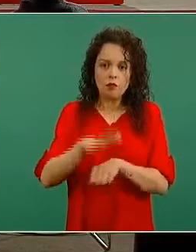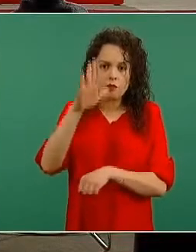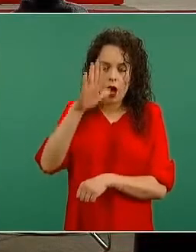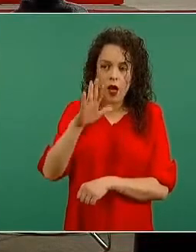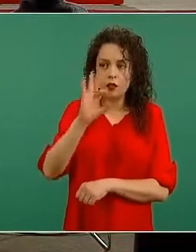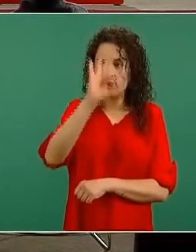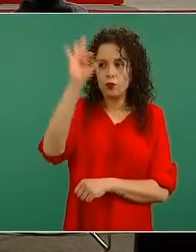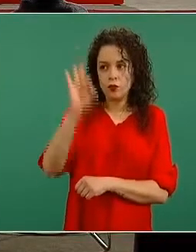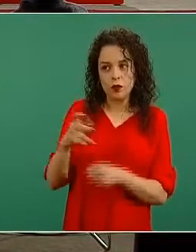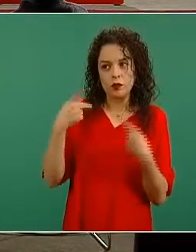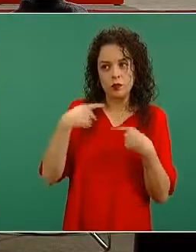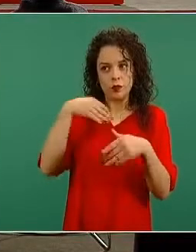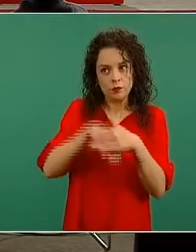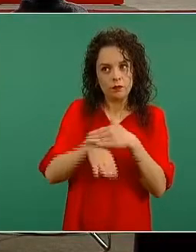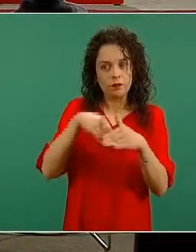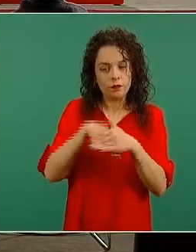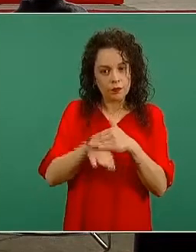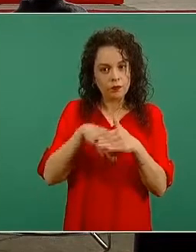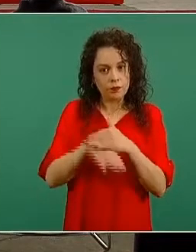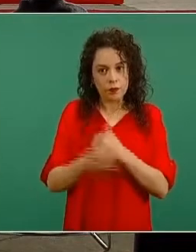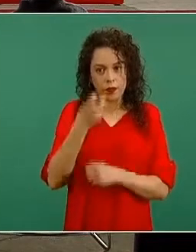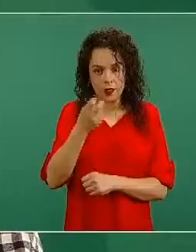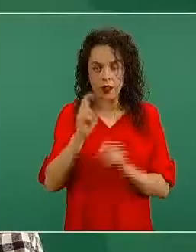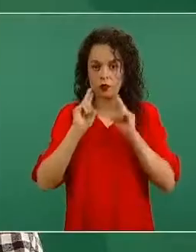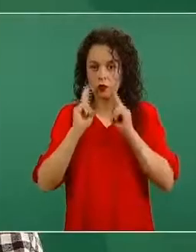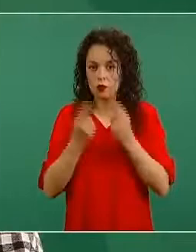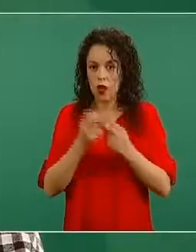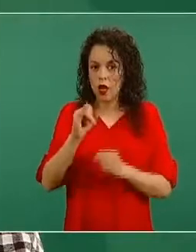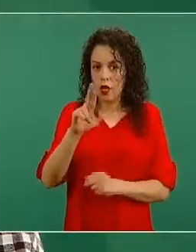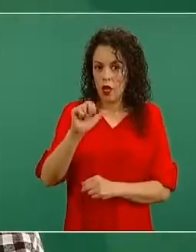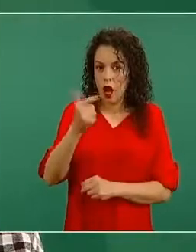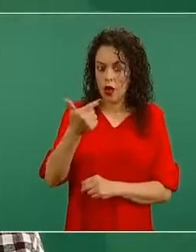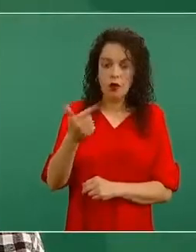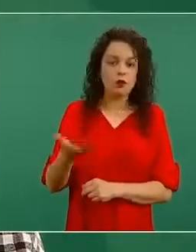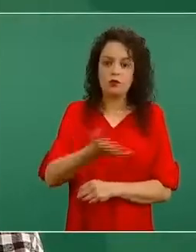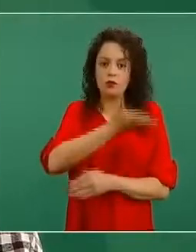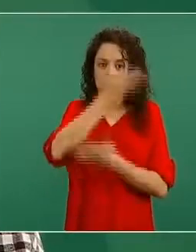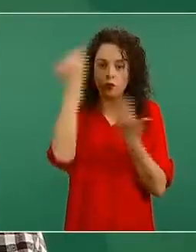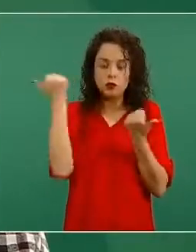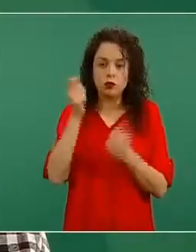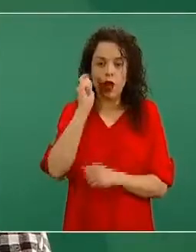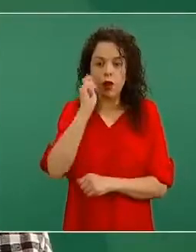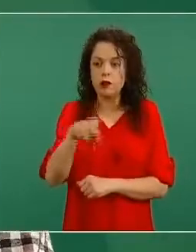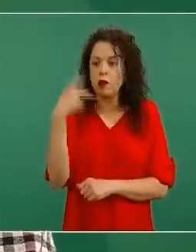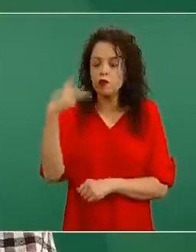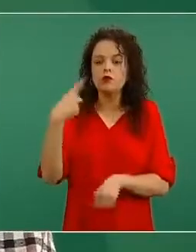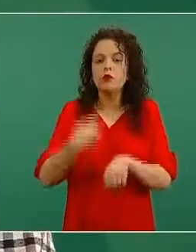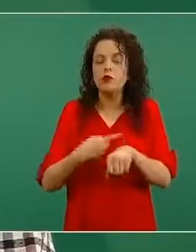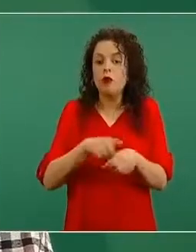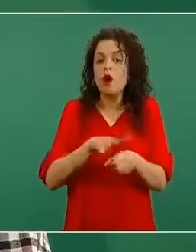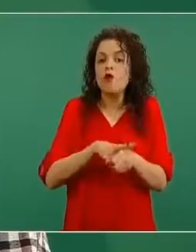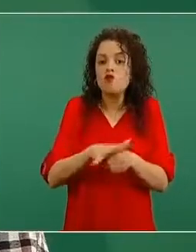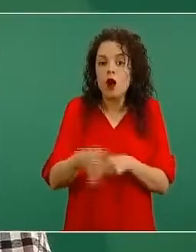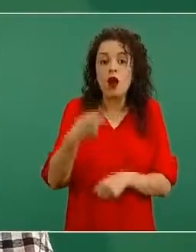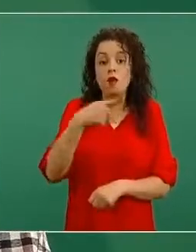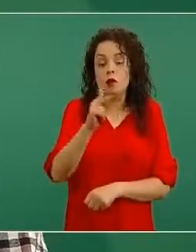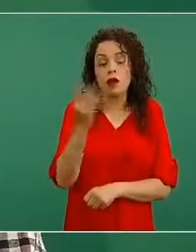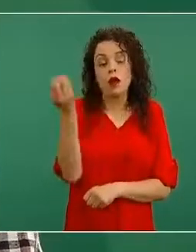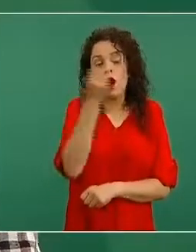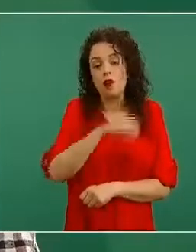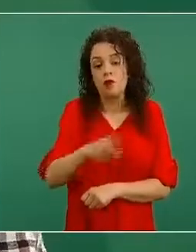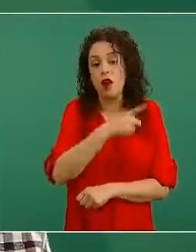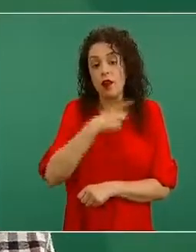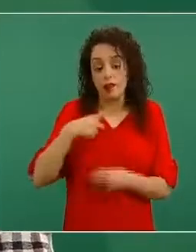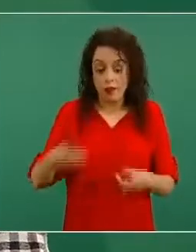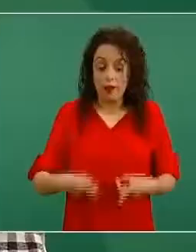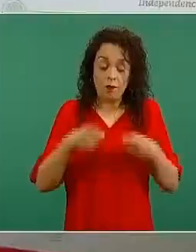ingresan a atención en las unidades IRAG no se conoce su estado diagnóstico, pero hay que atenderles evidentemente.